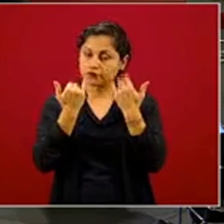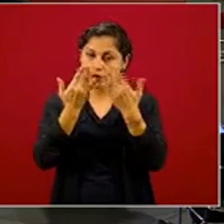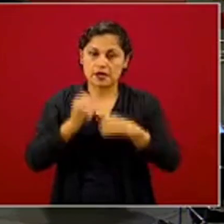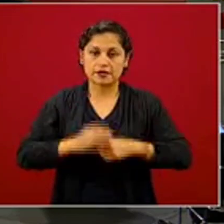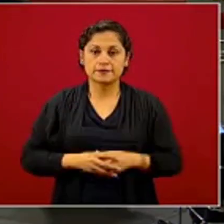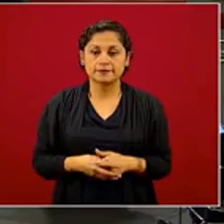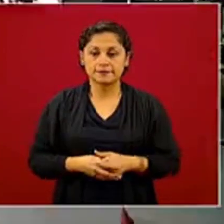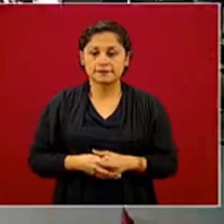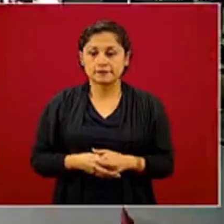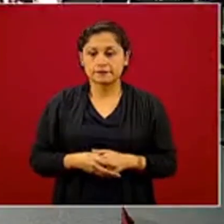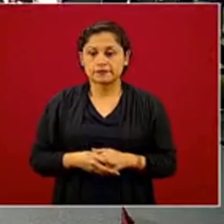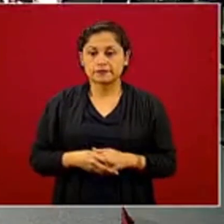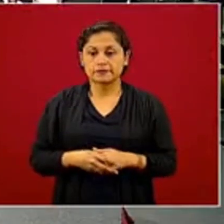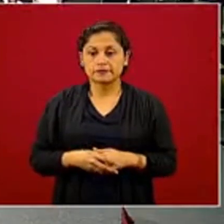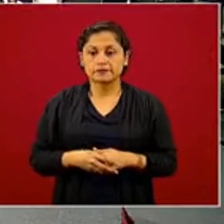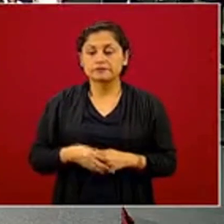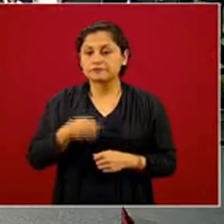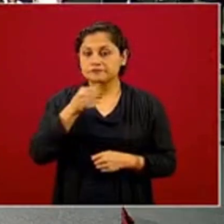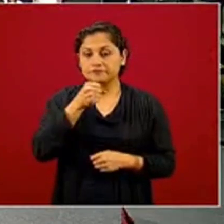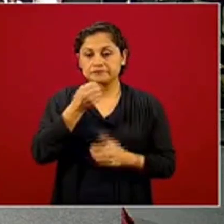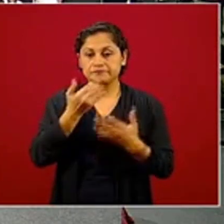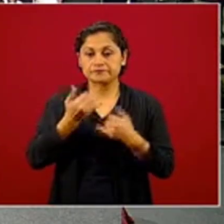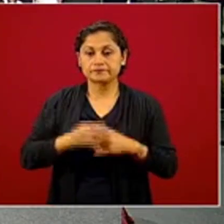por un protocolo o por síntomas?